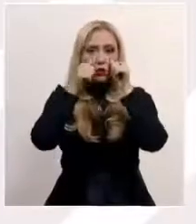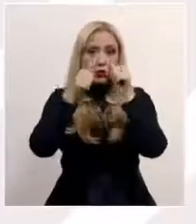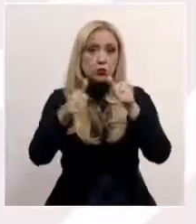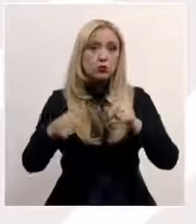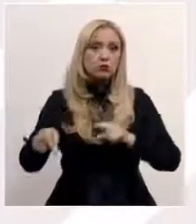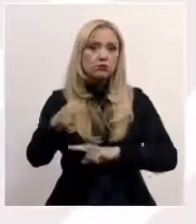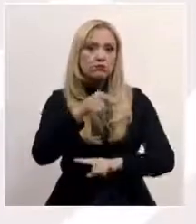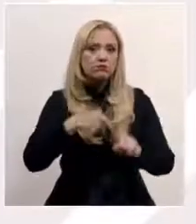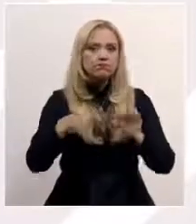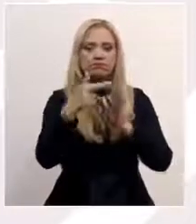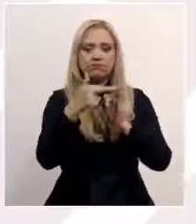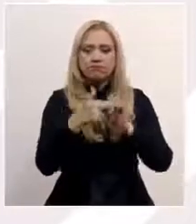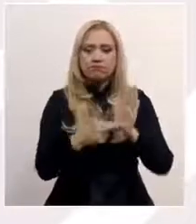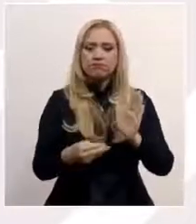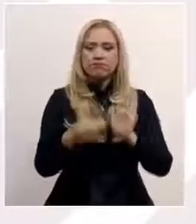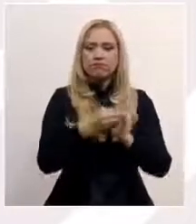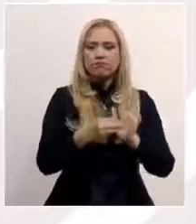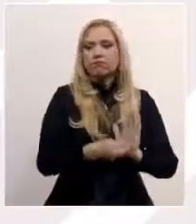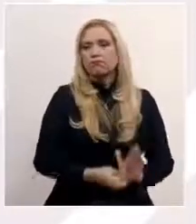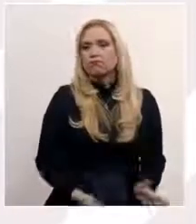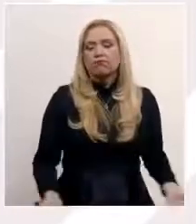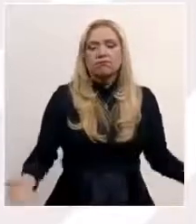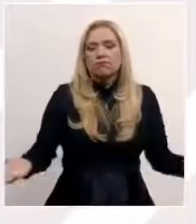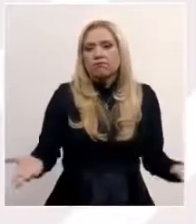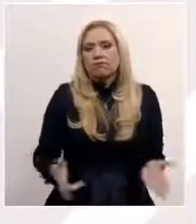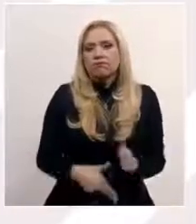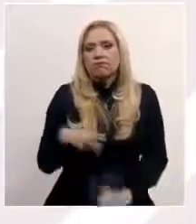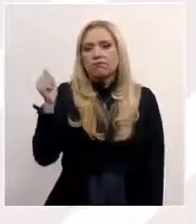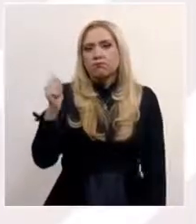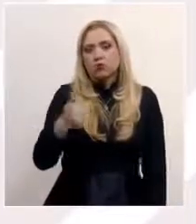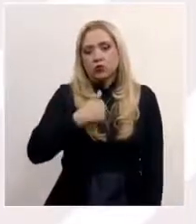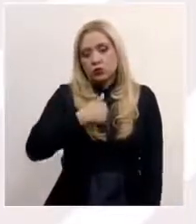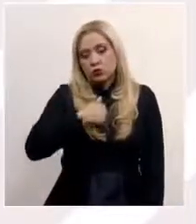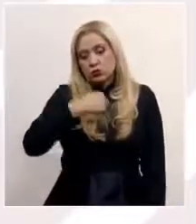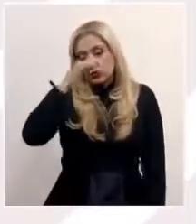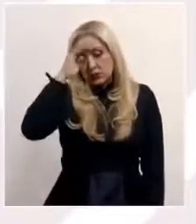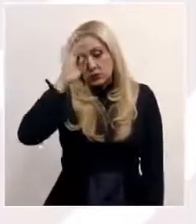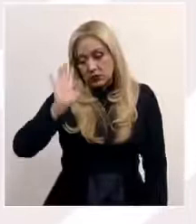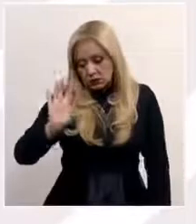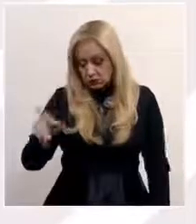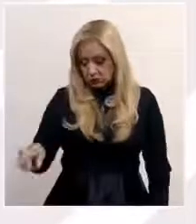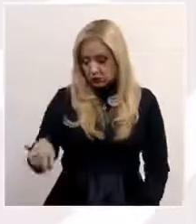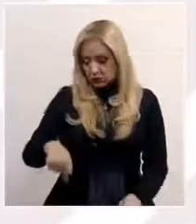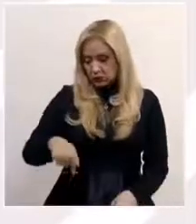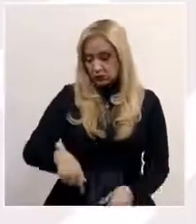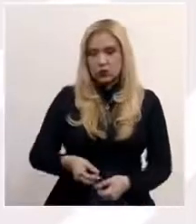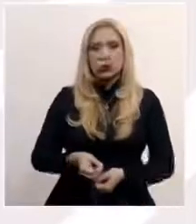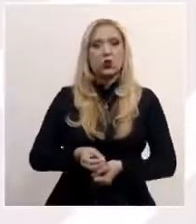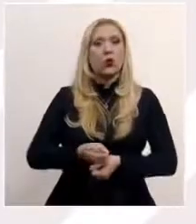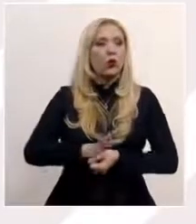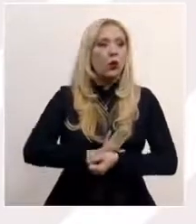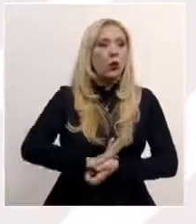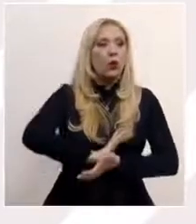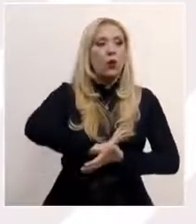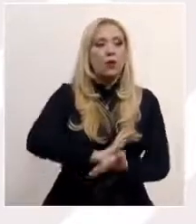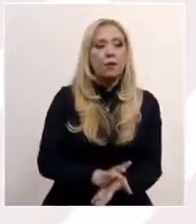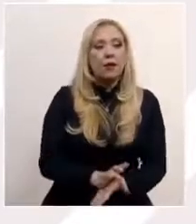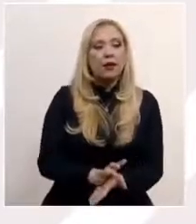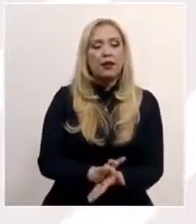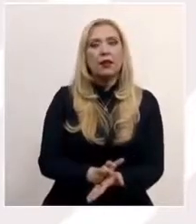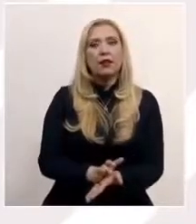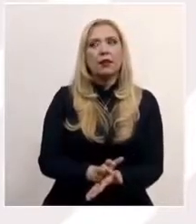de políticas, ¿no? Entonces, para mí, y creo que para el COPRED, en ese sentido no hablo desde lo personal, me